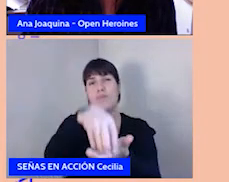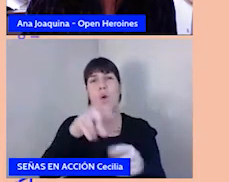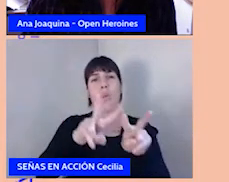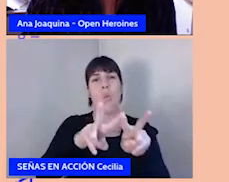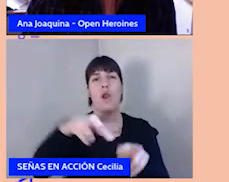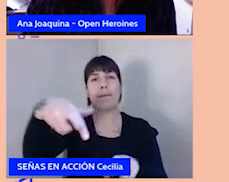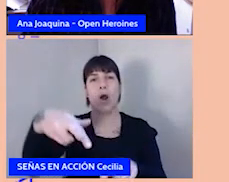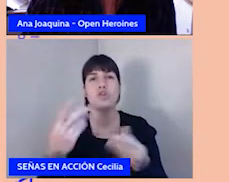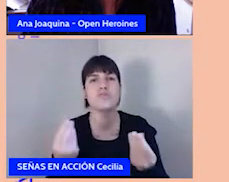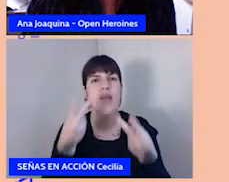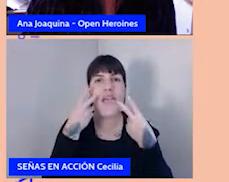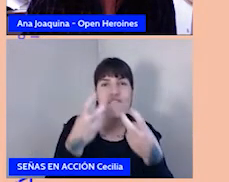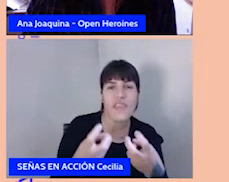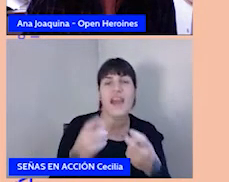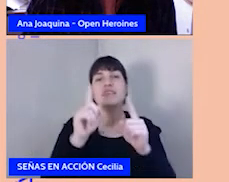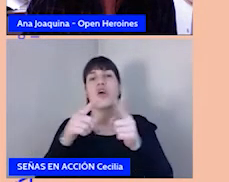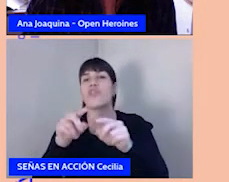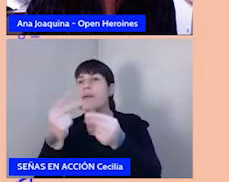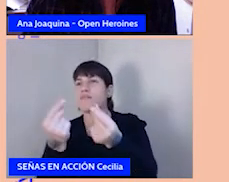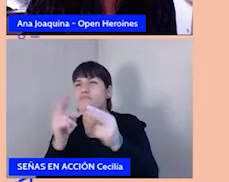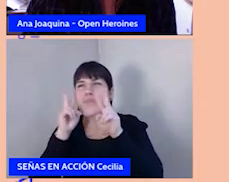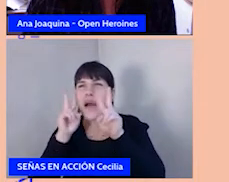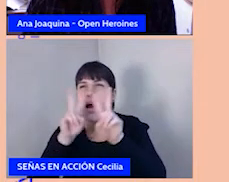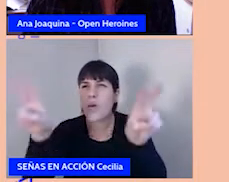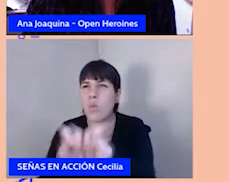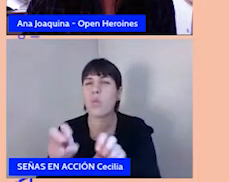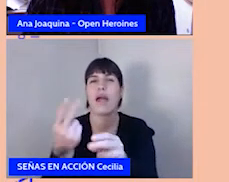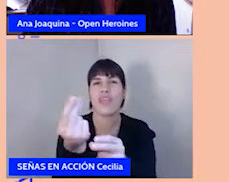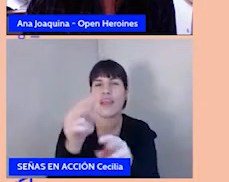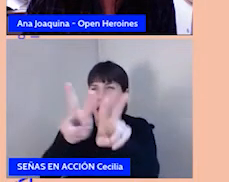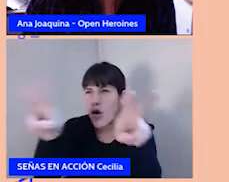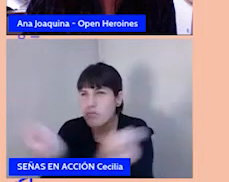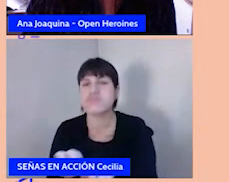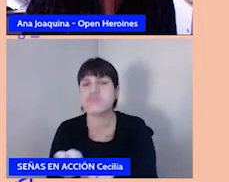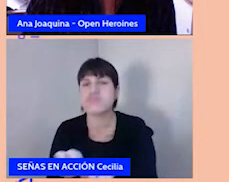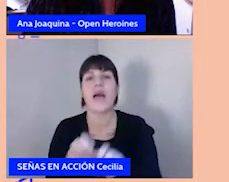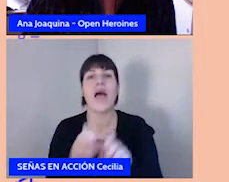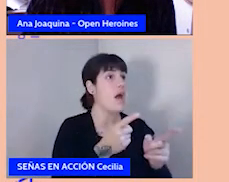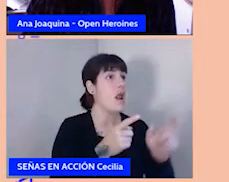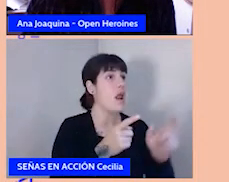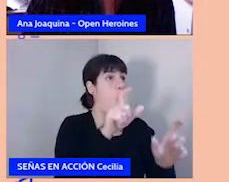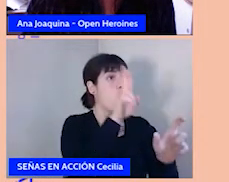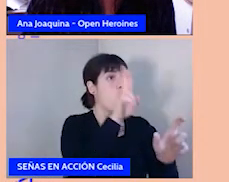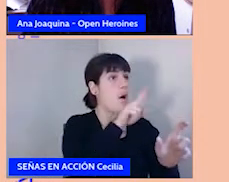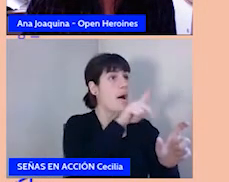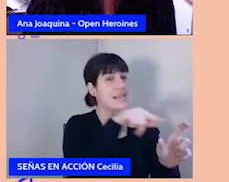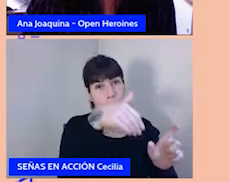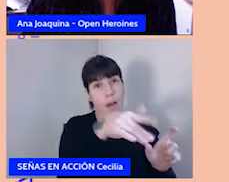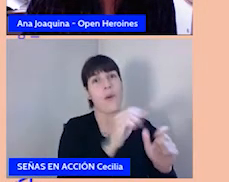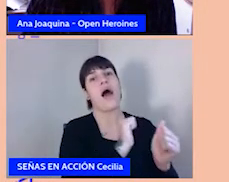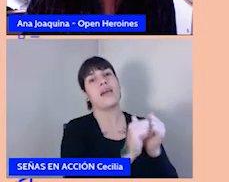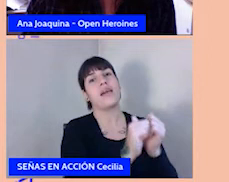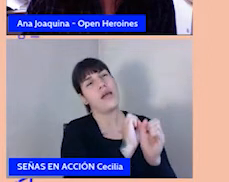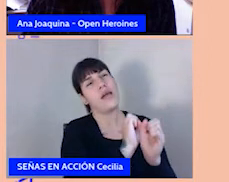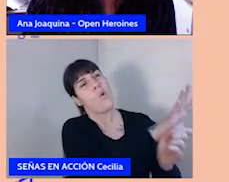Campañas de crowdsourcing, llevamos las voces de las mujeres que están publicando sus historias y generando